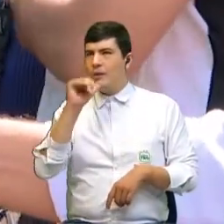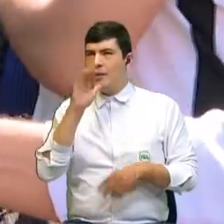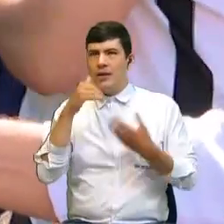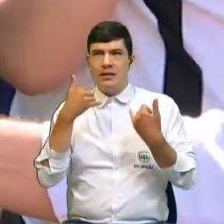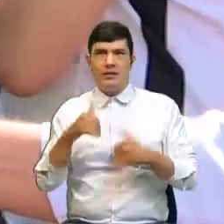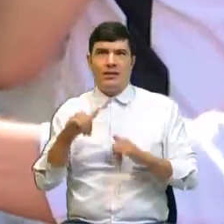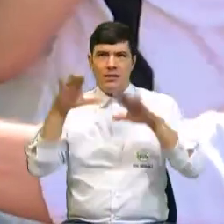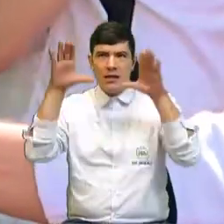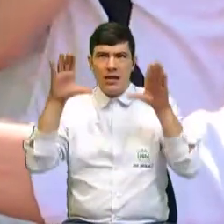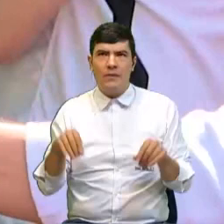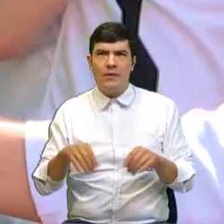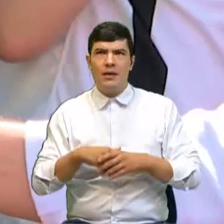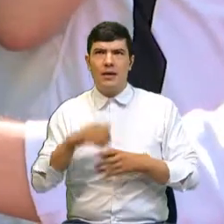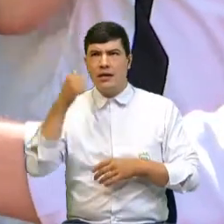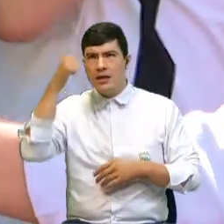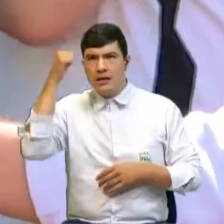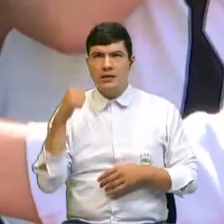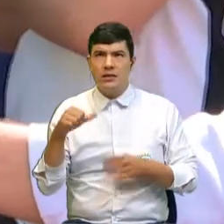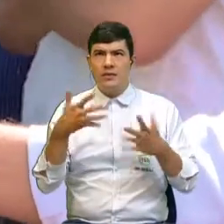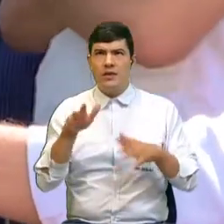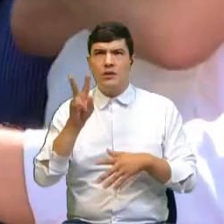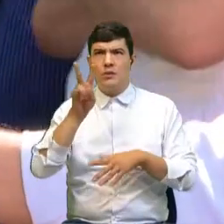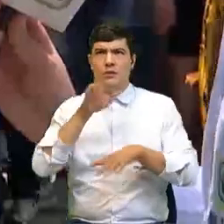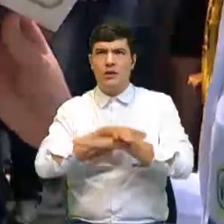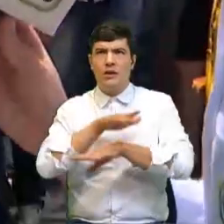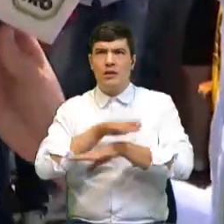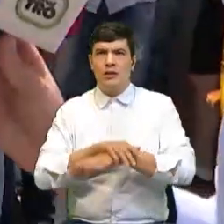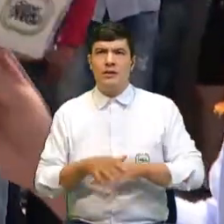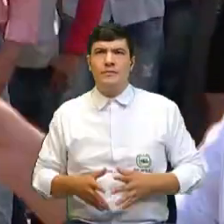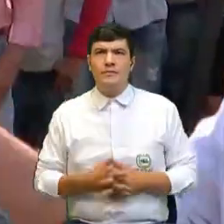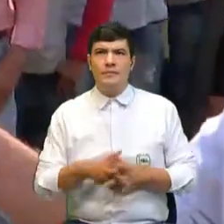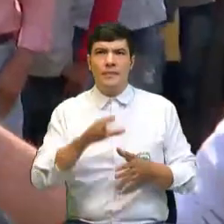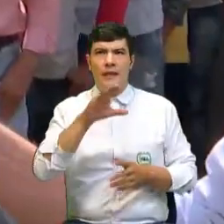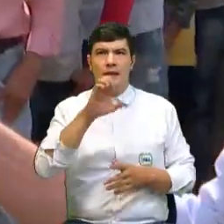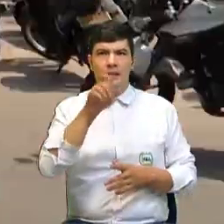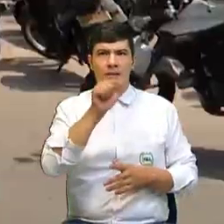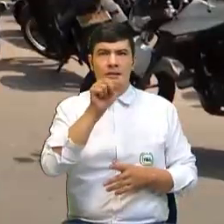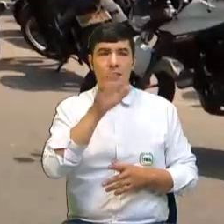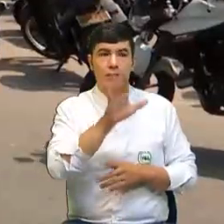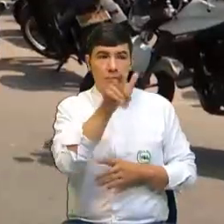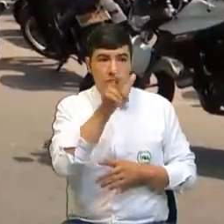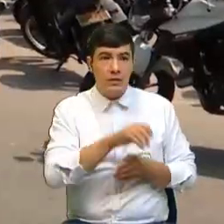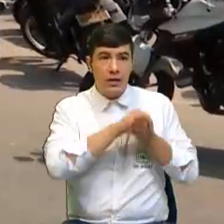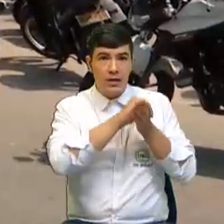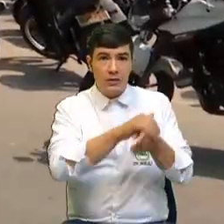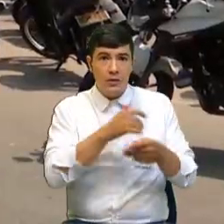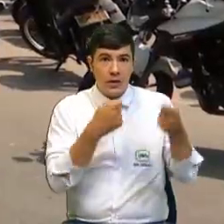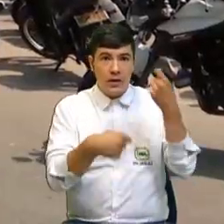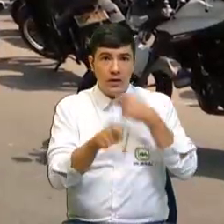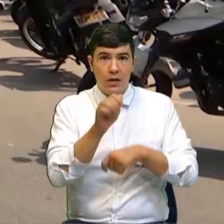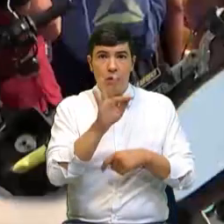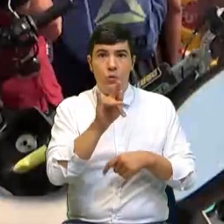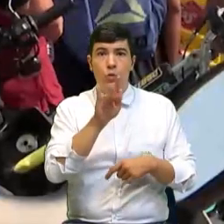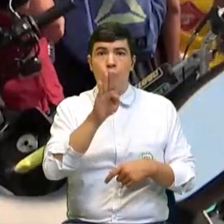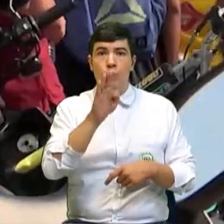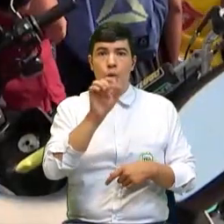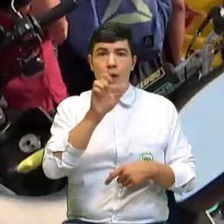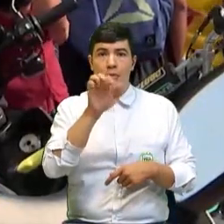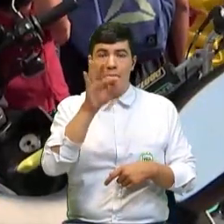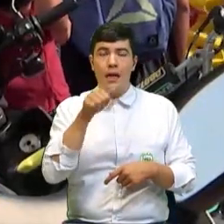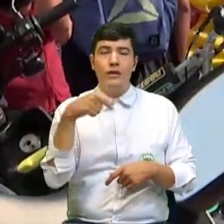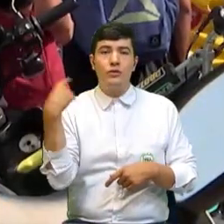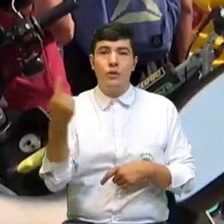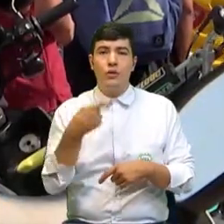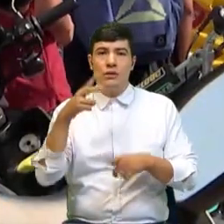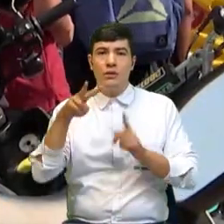de lunes dejaron ayer tipo 2 de la tarde césar forero gestor de venta de tuboleta.com aclaró que sólo hay entradas